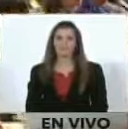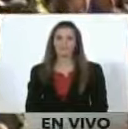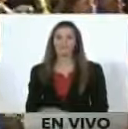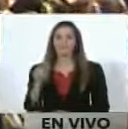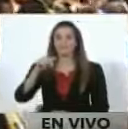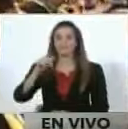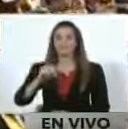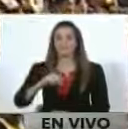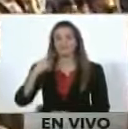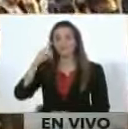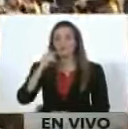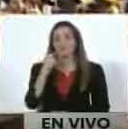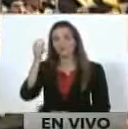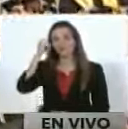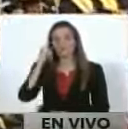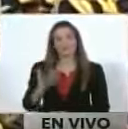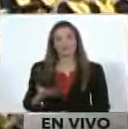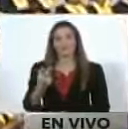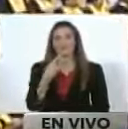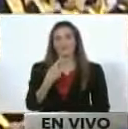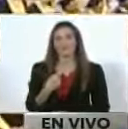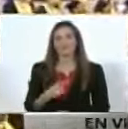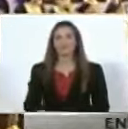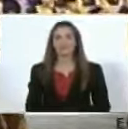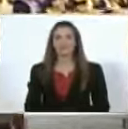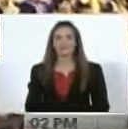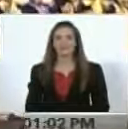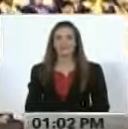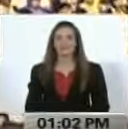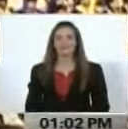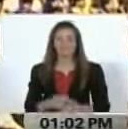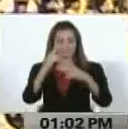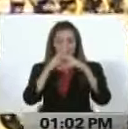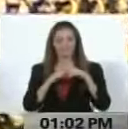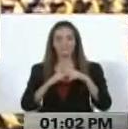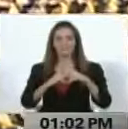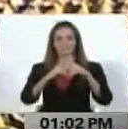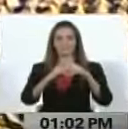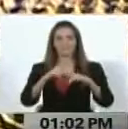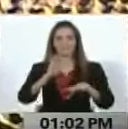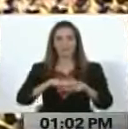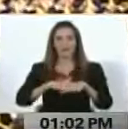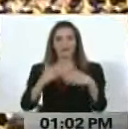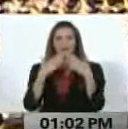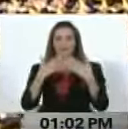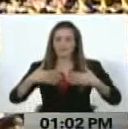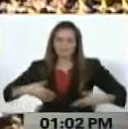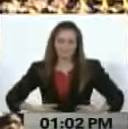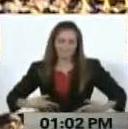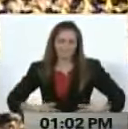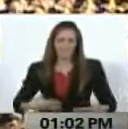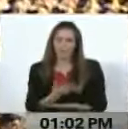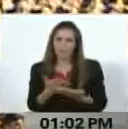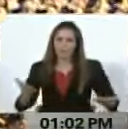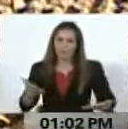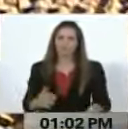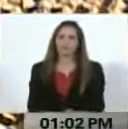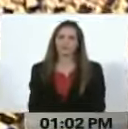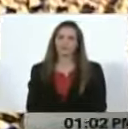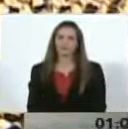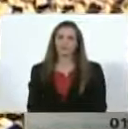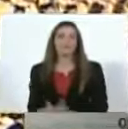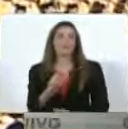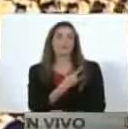Hoy considero un día prudente para resaltarlo, para honrarlo, porque gracias al esfuerzo de todos, de